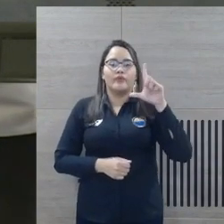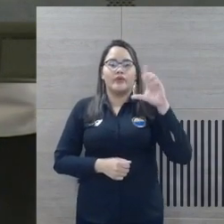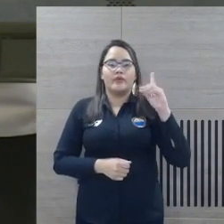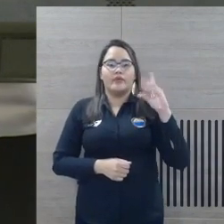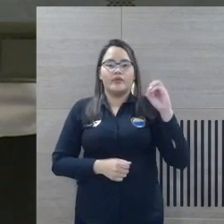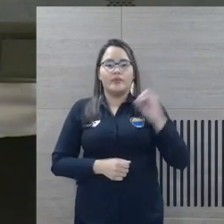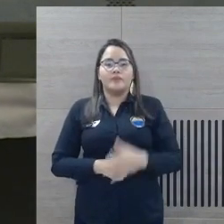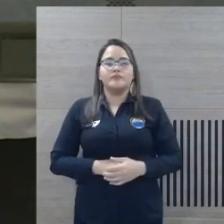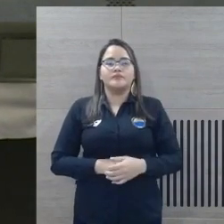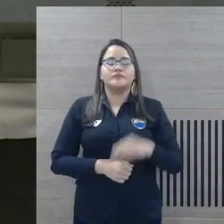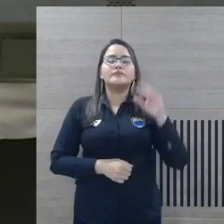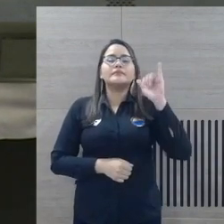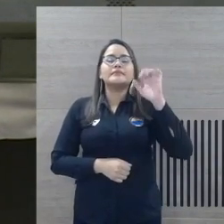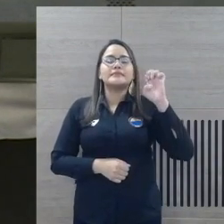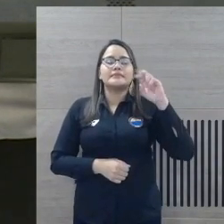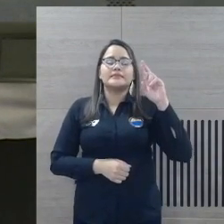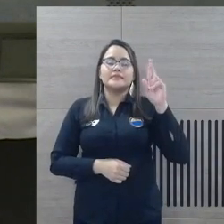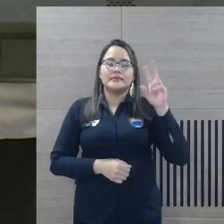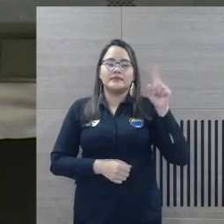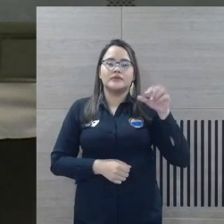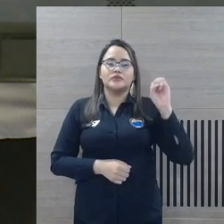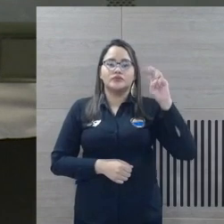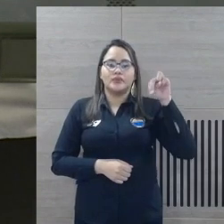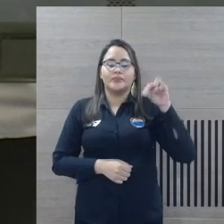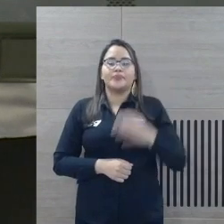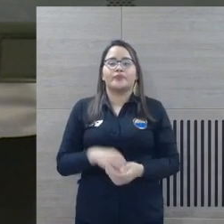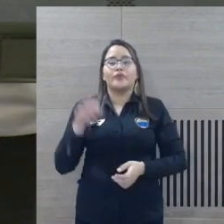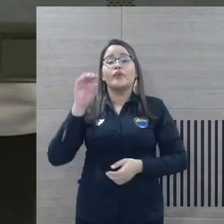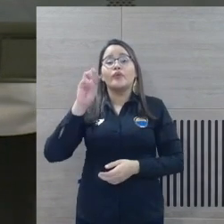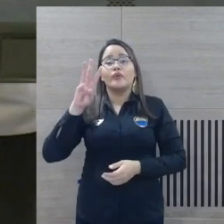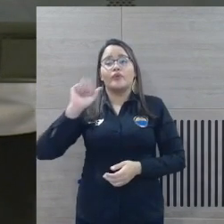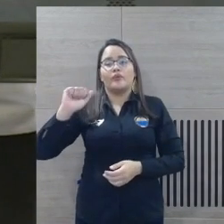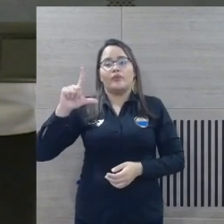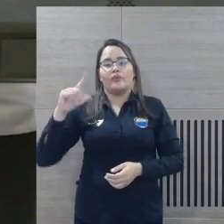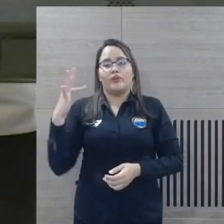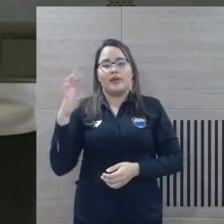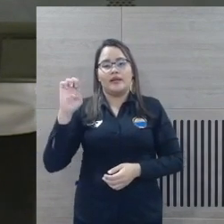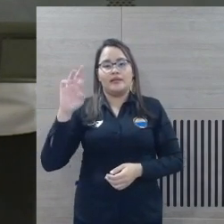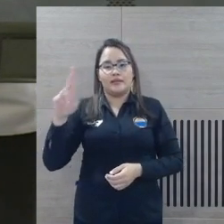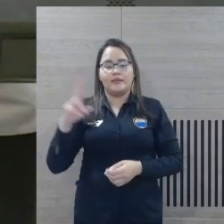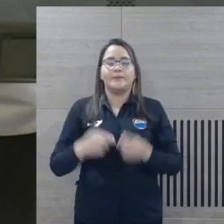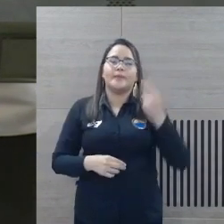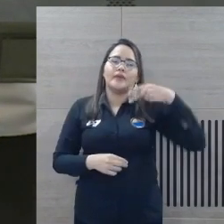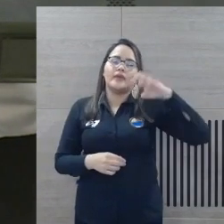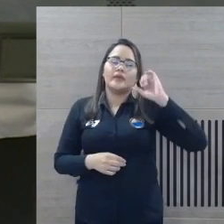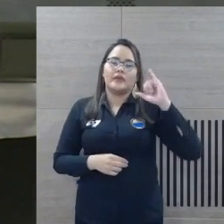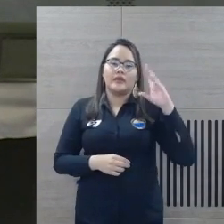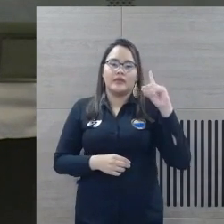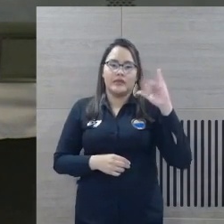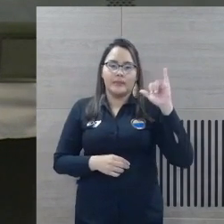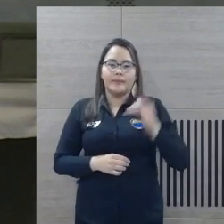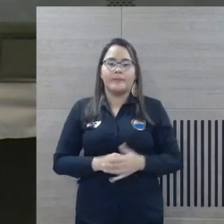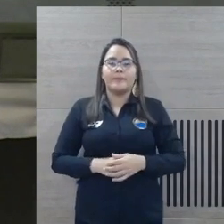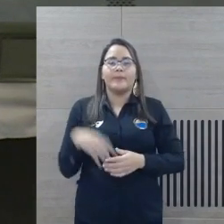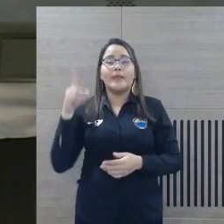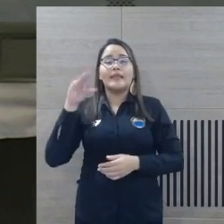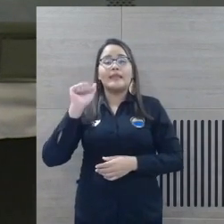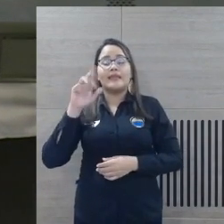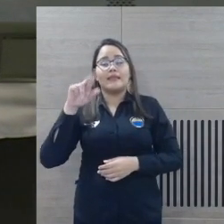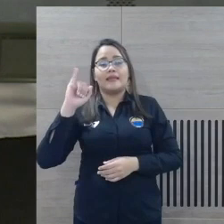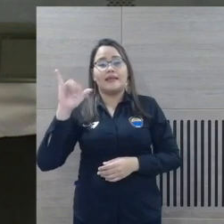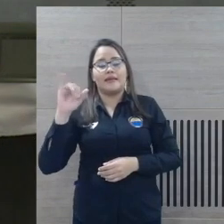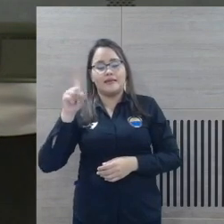Walter Junior Noriega Altamar. Genti Daviana Páez Sierra. Daris Dayana Vargas Luna. Fabián Antonio Vega